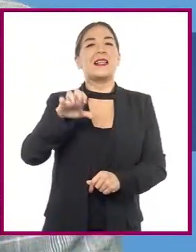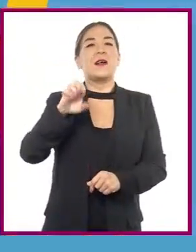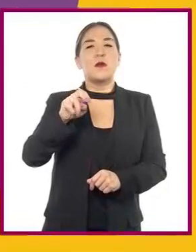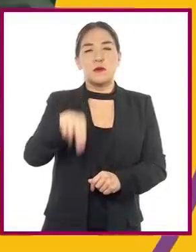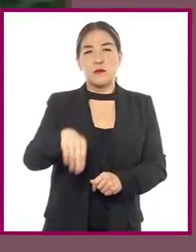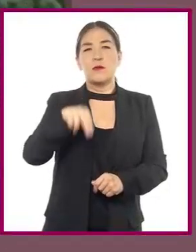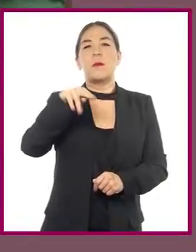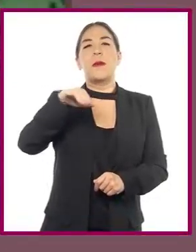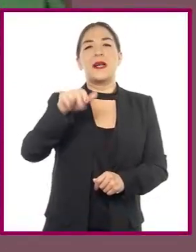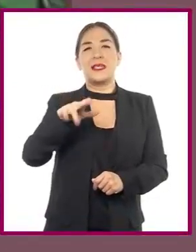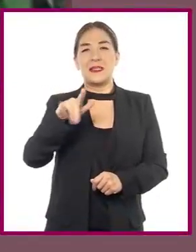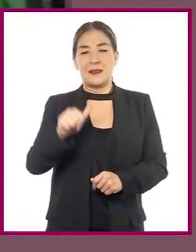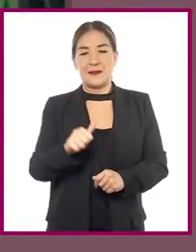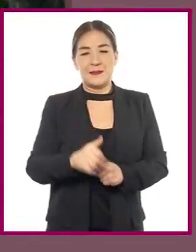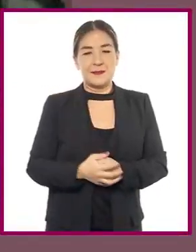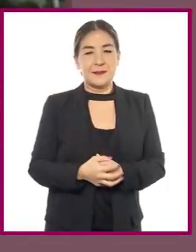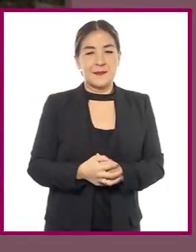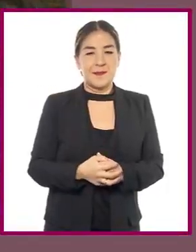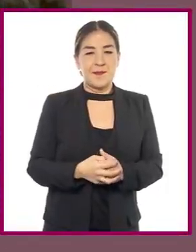Manila.